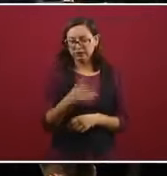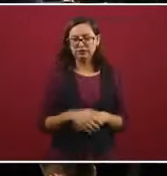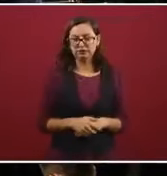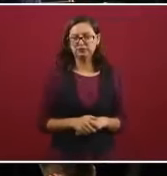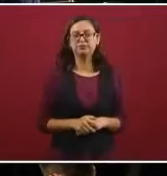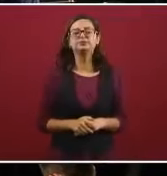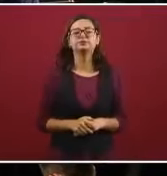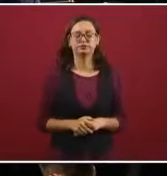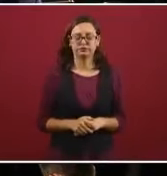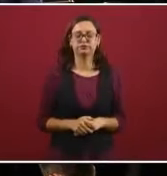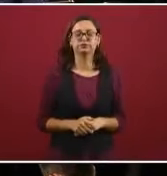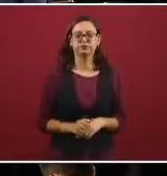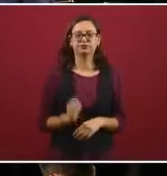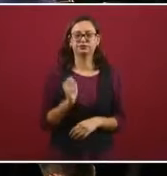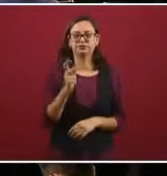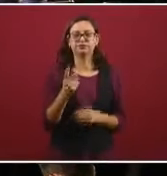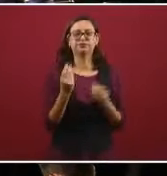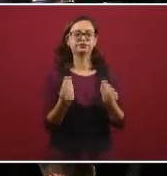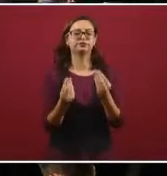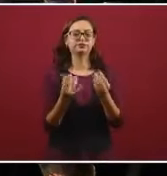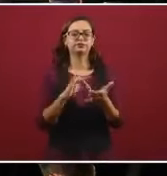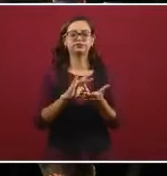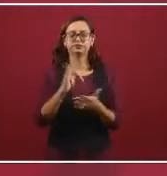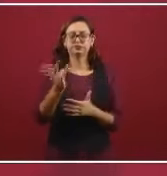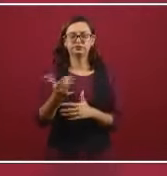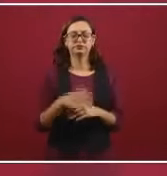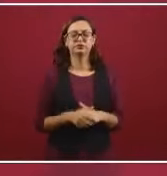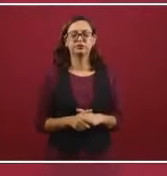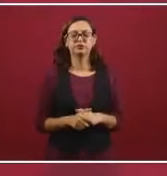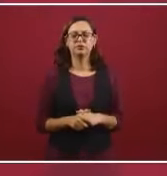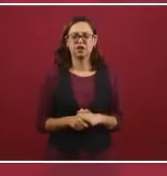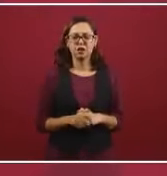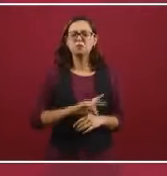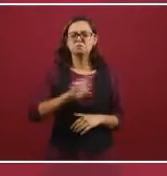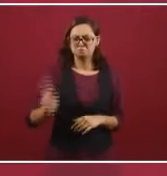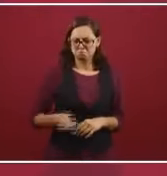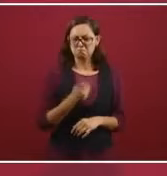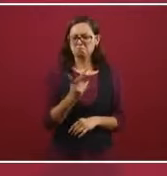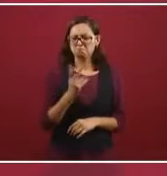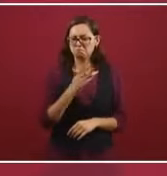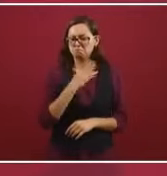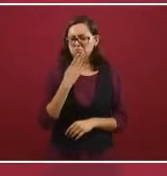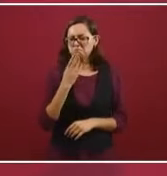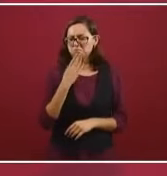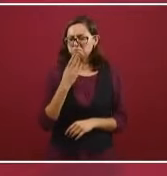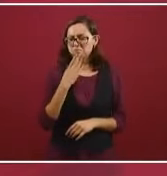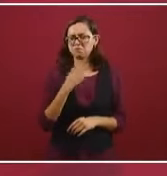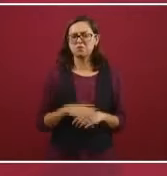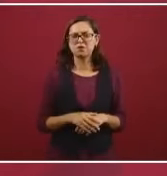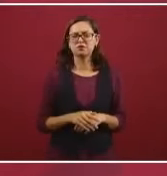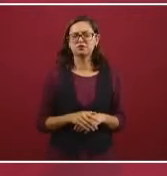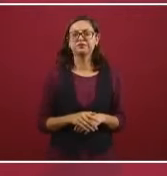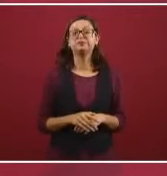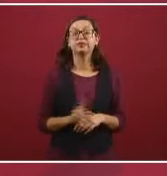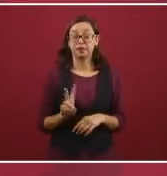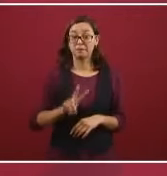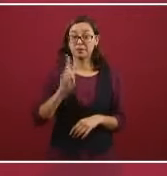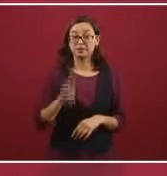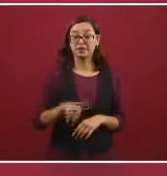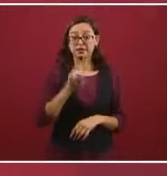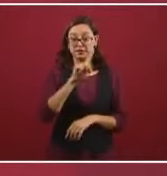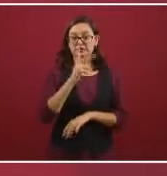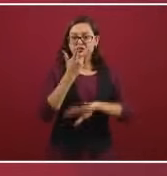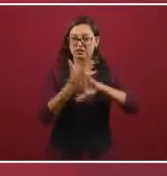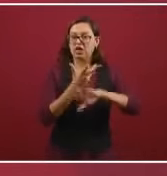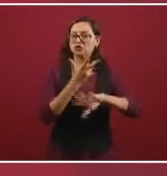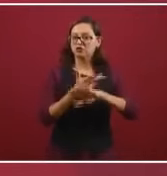Ok. Sí, muchas gracias. Es una pregunta muy pertinente. Efectivamente, Estados Unidos puso sobre